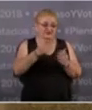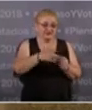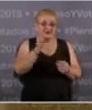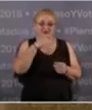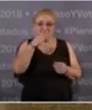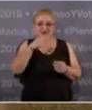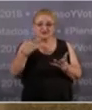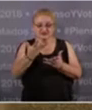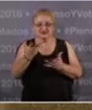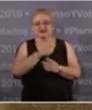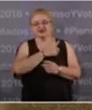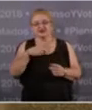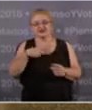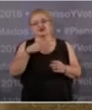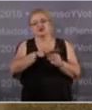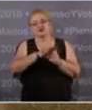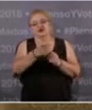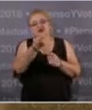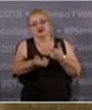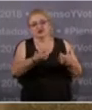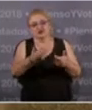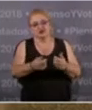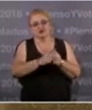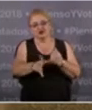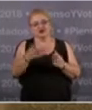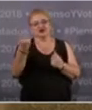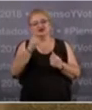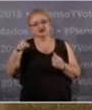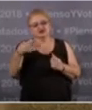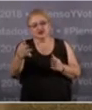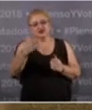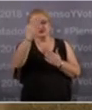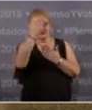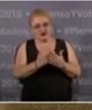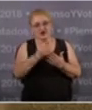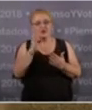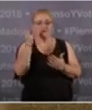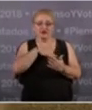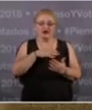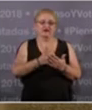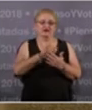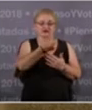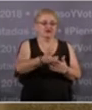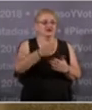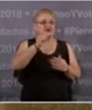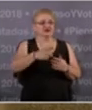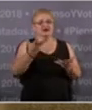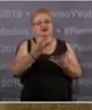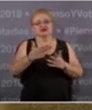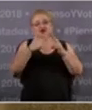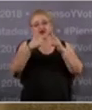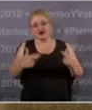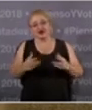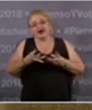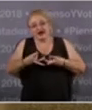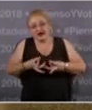los recursos públicos que son desperdiciados, desviados, subejercidos o mal ejercidos, orillando a los hogares a gastar miles de